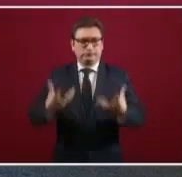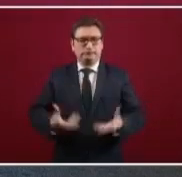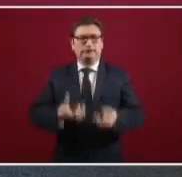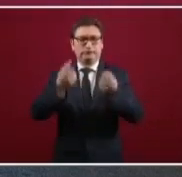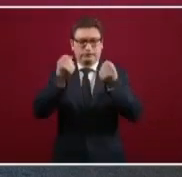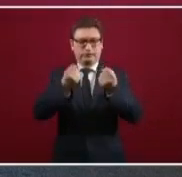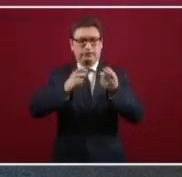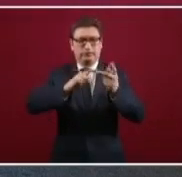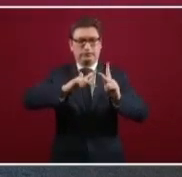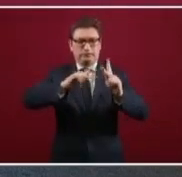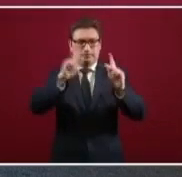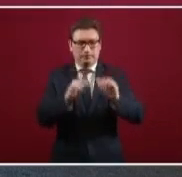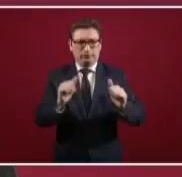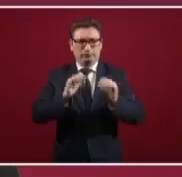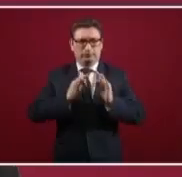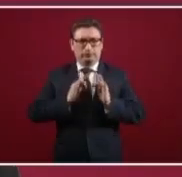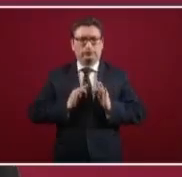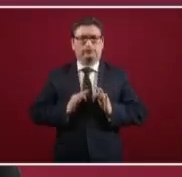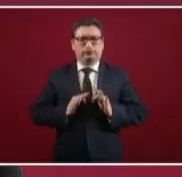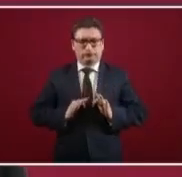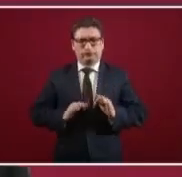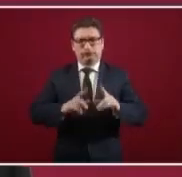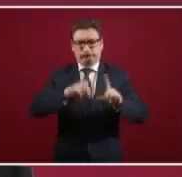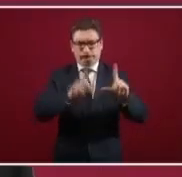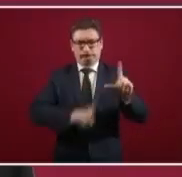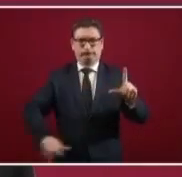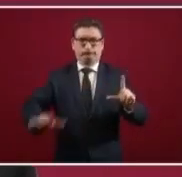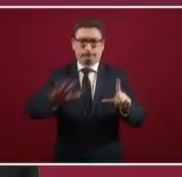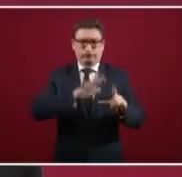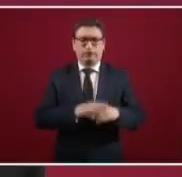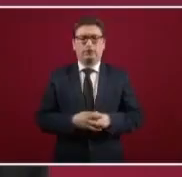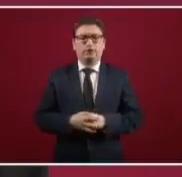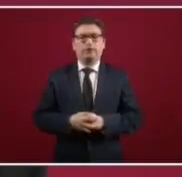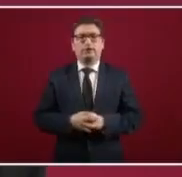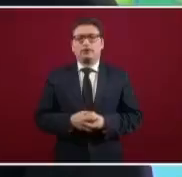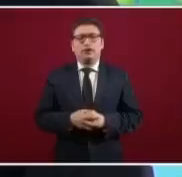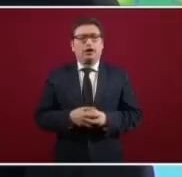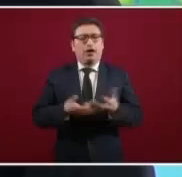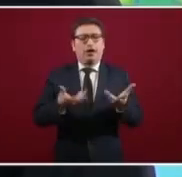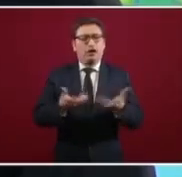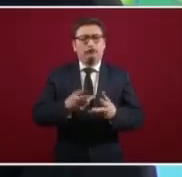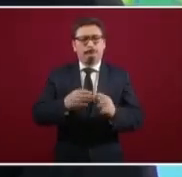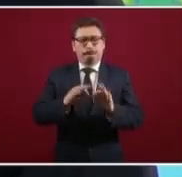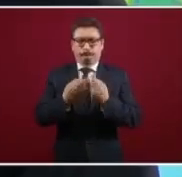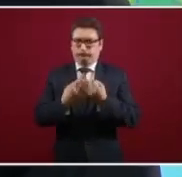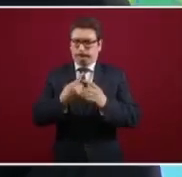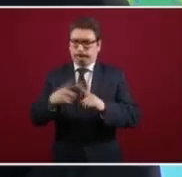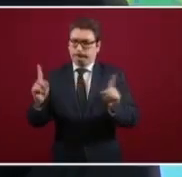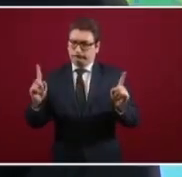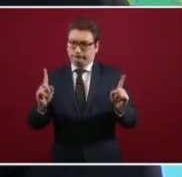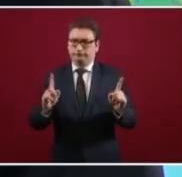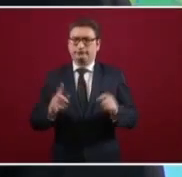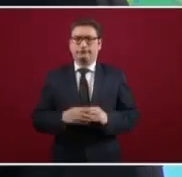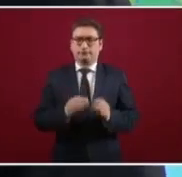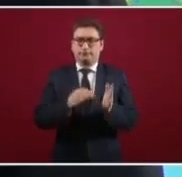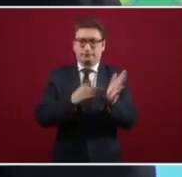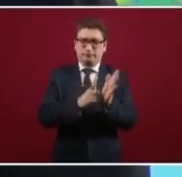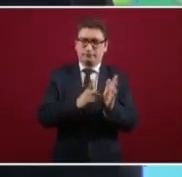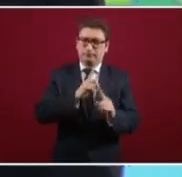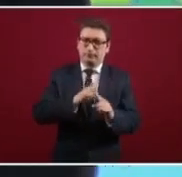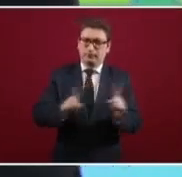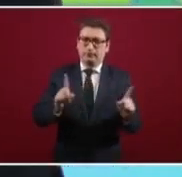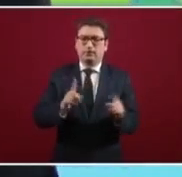paz y la tranquilidad en el país con otros métodos desde luego